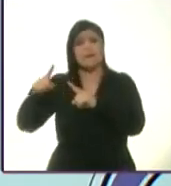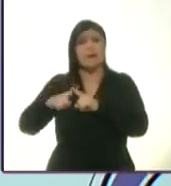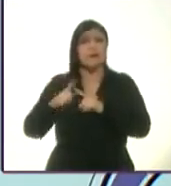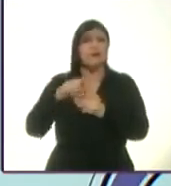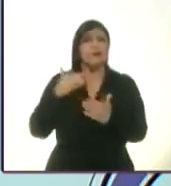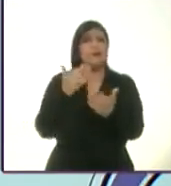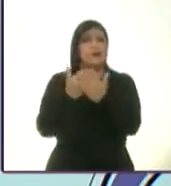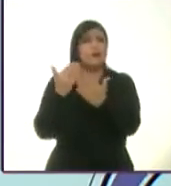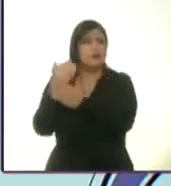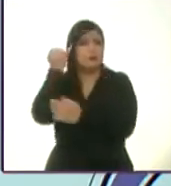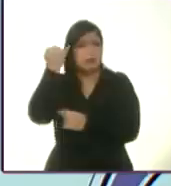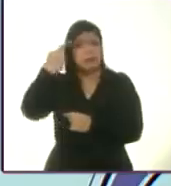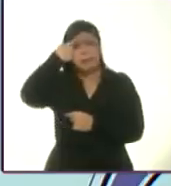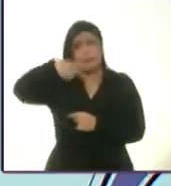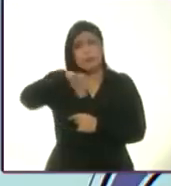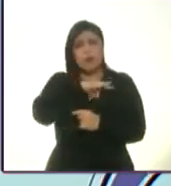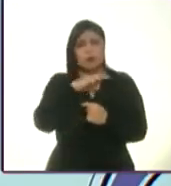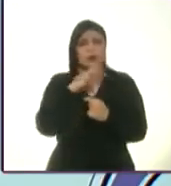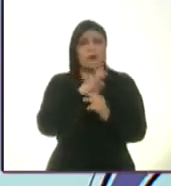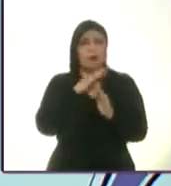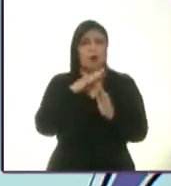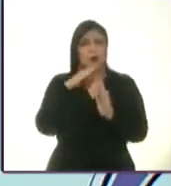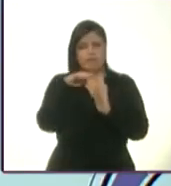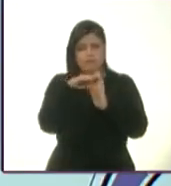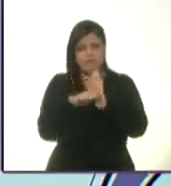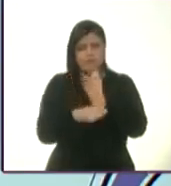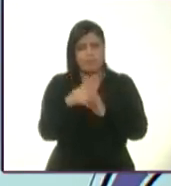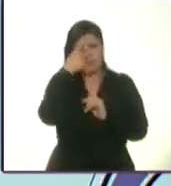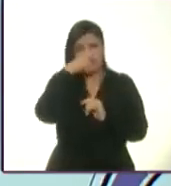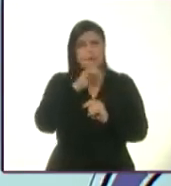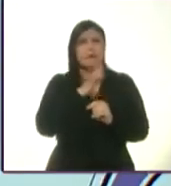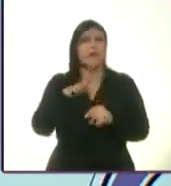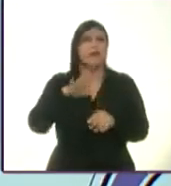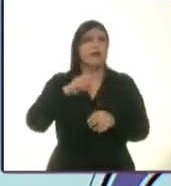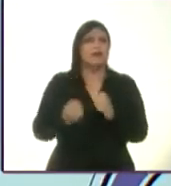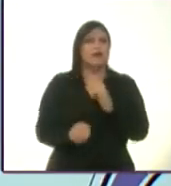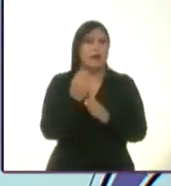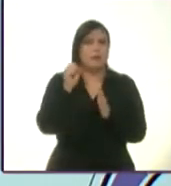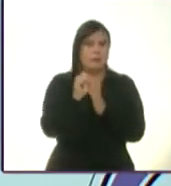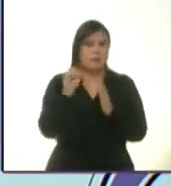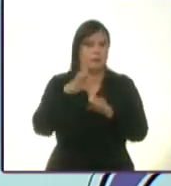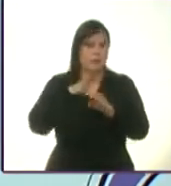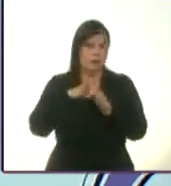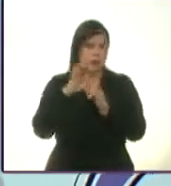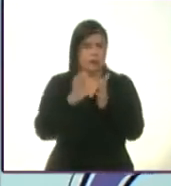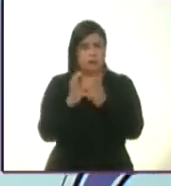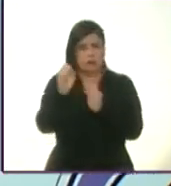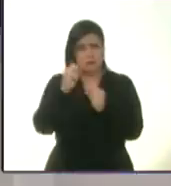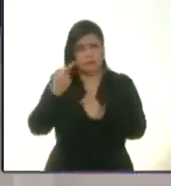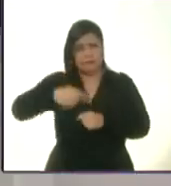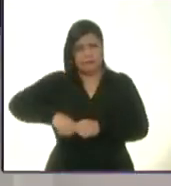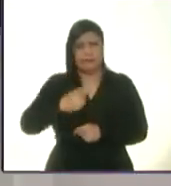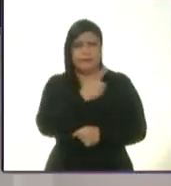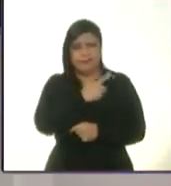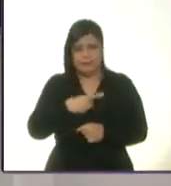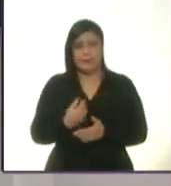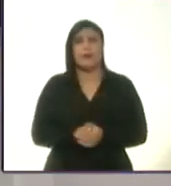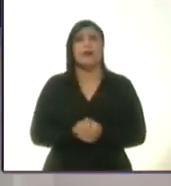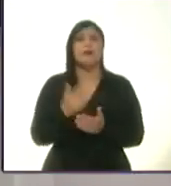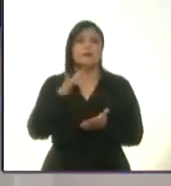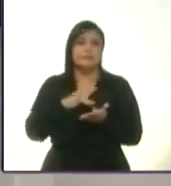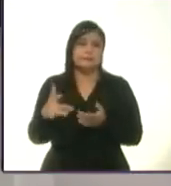nos permitan hacer todos los lineamientos secundarios a los que nos obliga la nueva constitución muchas gracias gracias